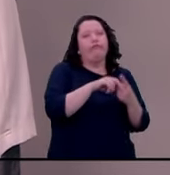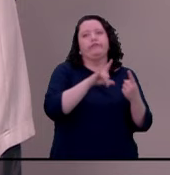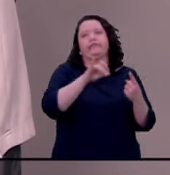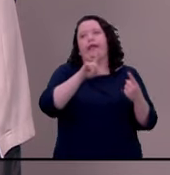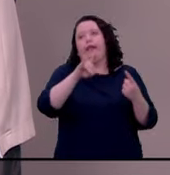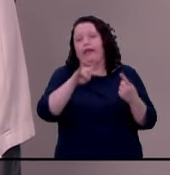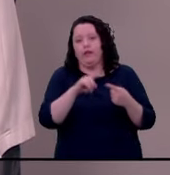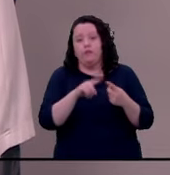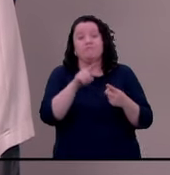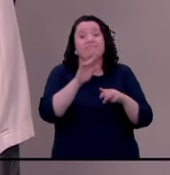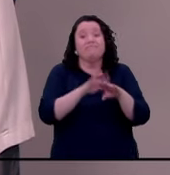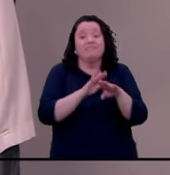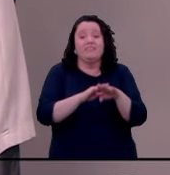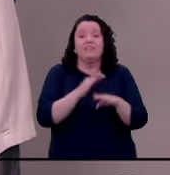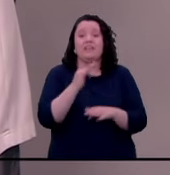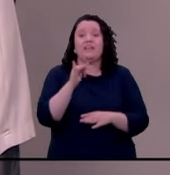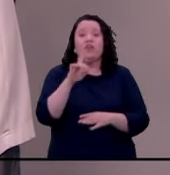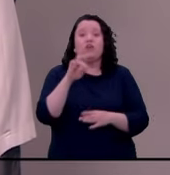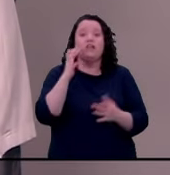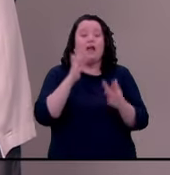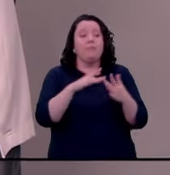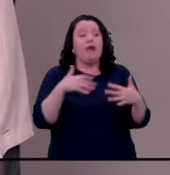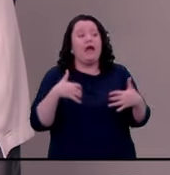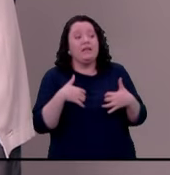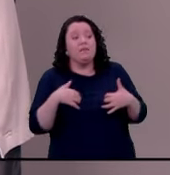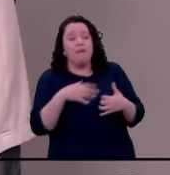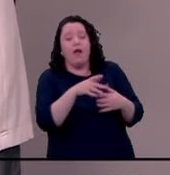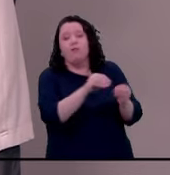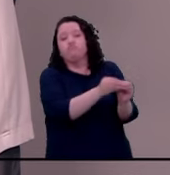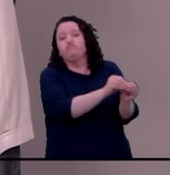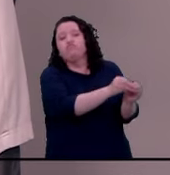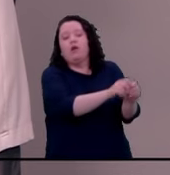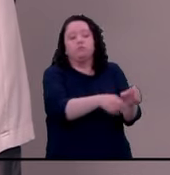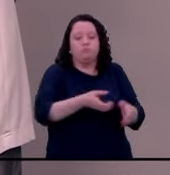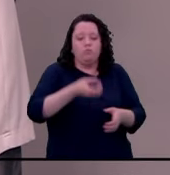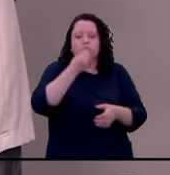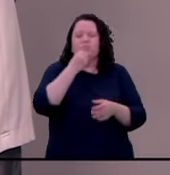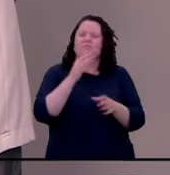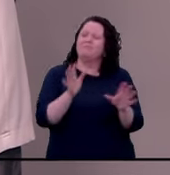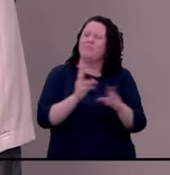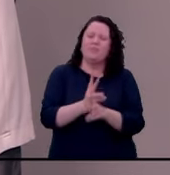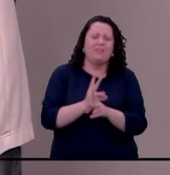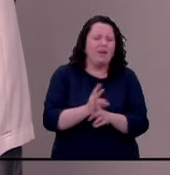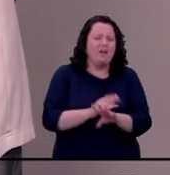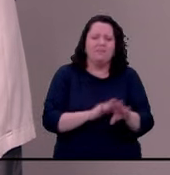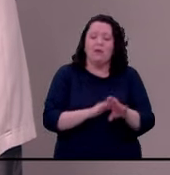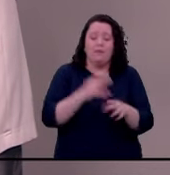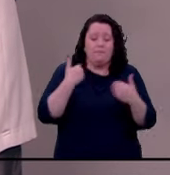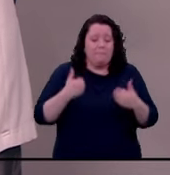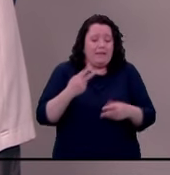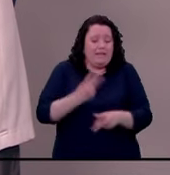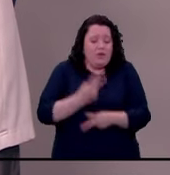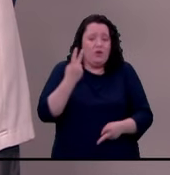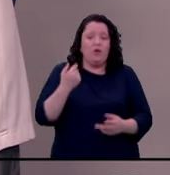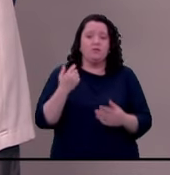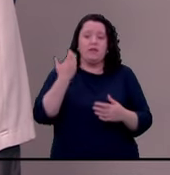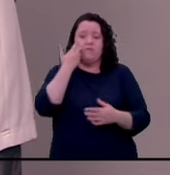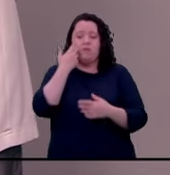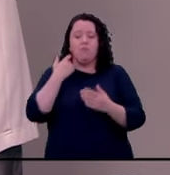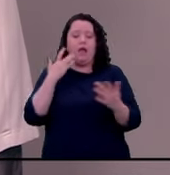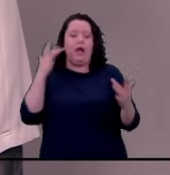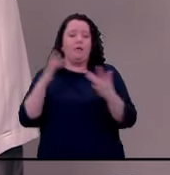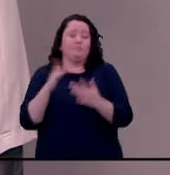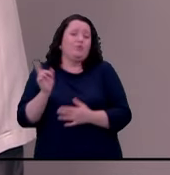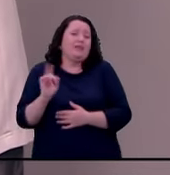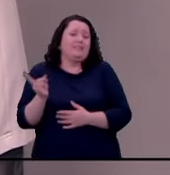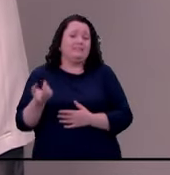hasta escuchen esto tiroides de animales maceradas cuidado lo único que están haciendo es exponiéndose a no tratar la enfermedad adecuadamente y